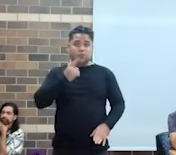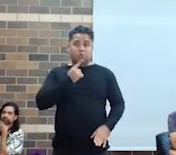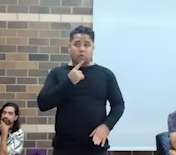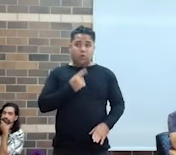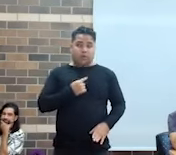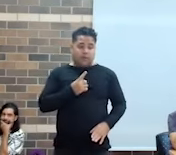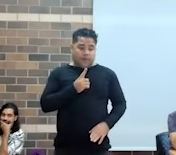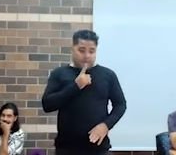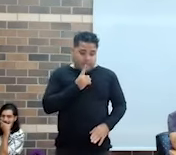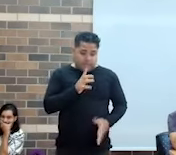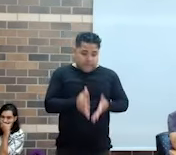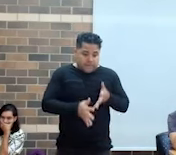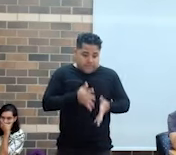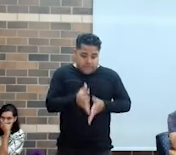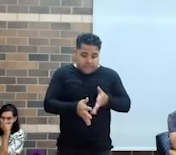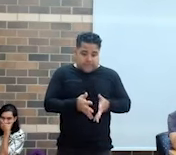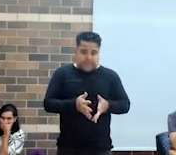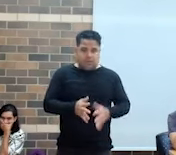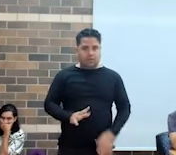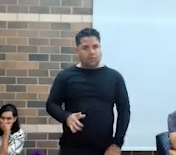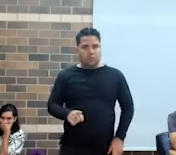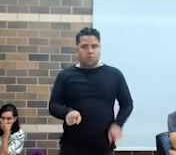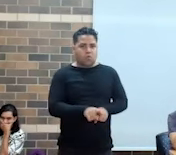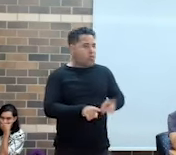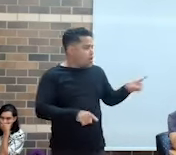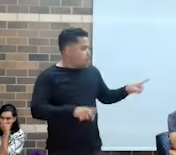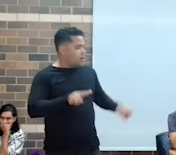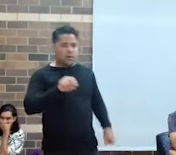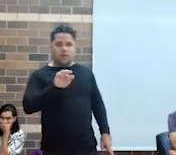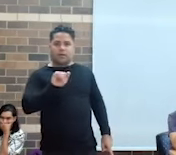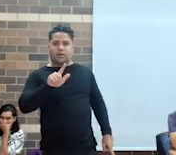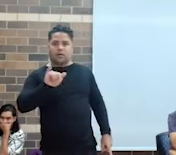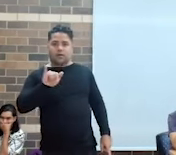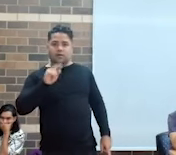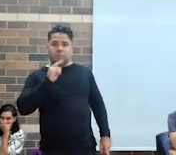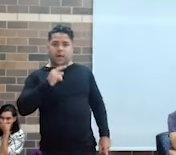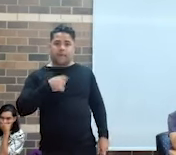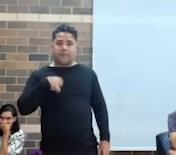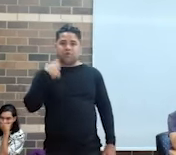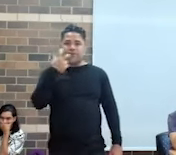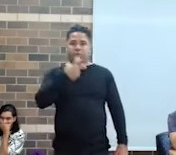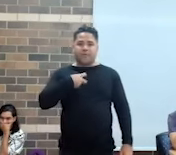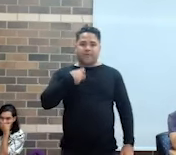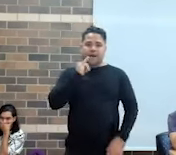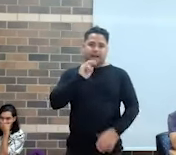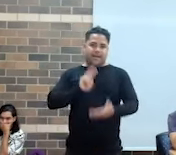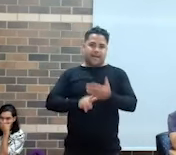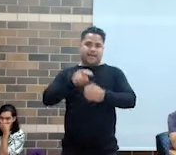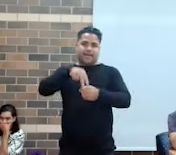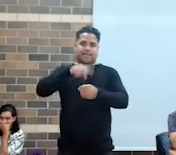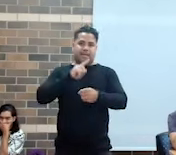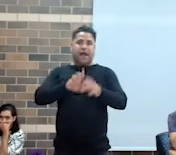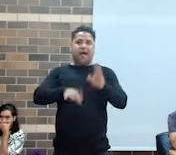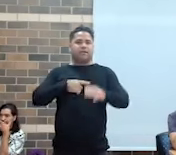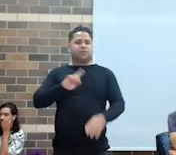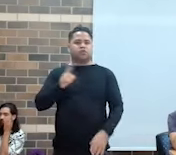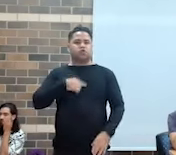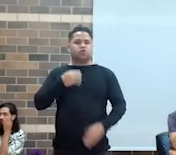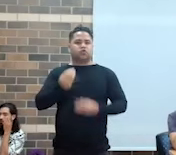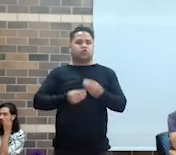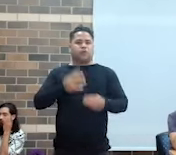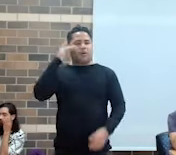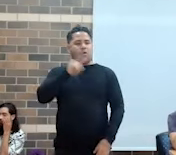que decía hablar en mi lengua y decir, ¿cómo estás? A veces no lo hacen porque sienten que el otro lo va a incomodar, ¿para qué